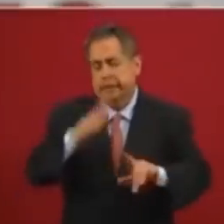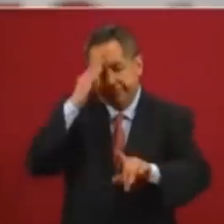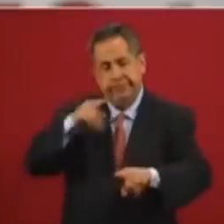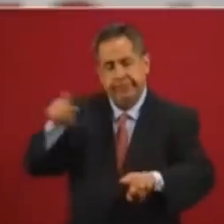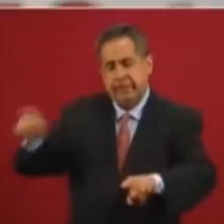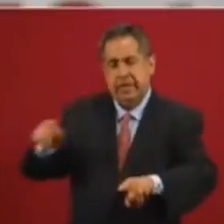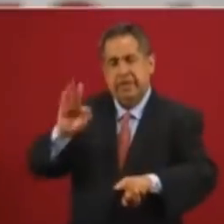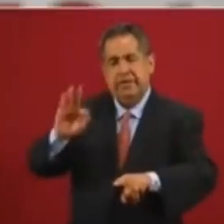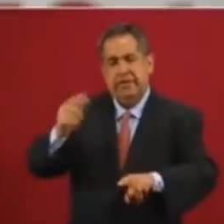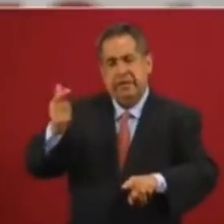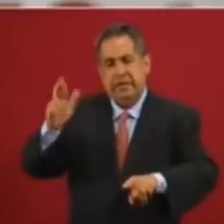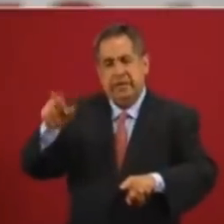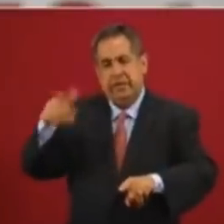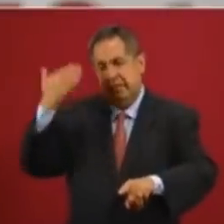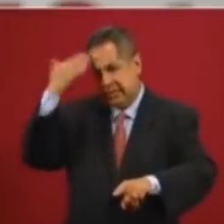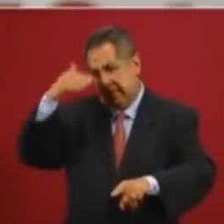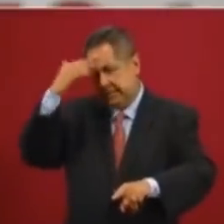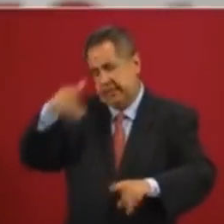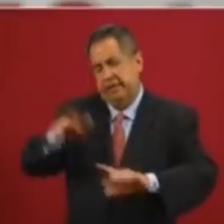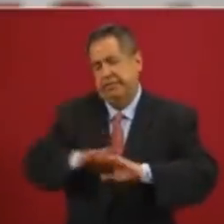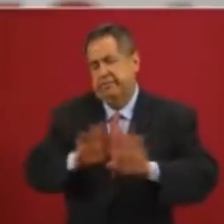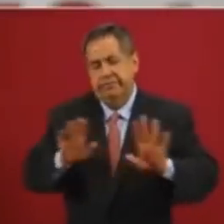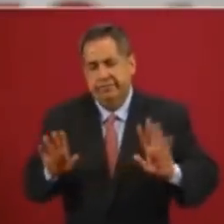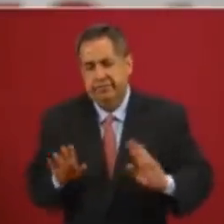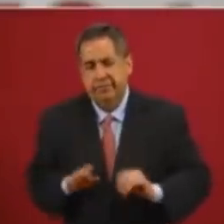la Fiscalía.